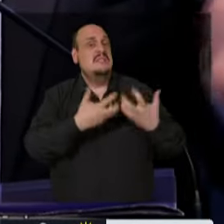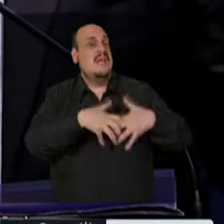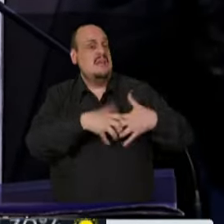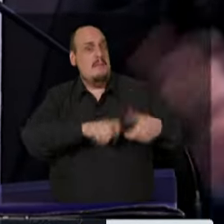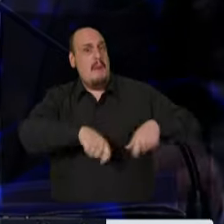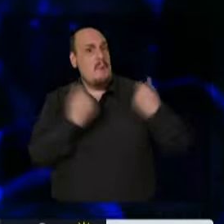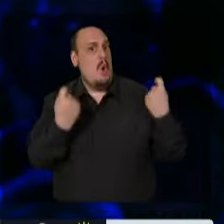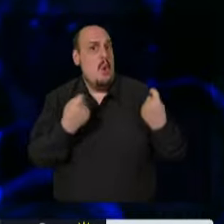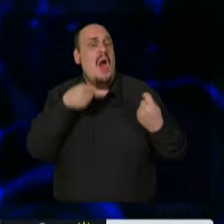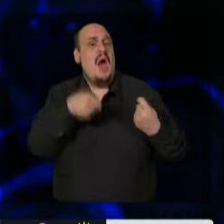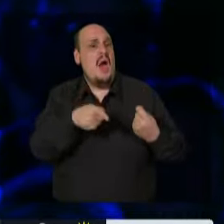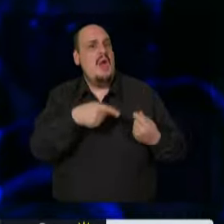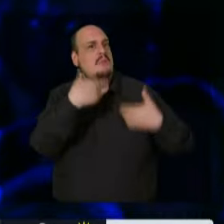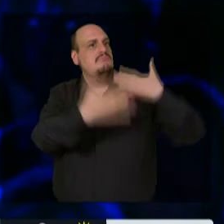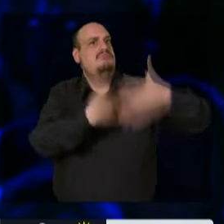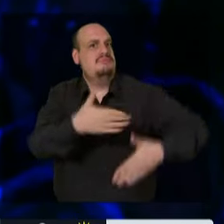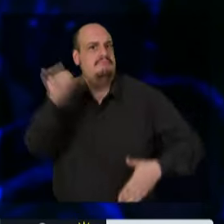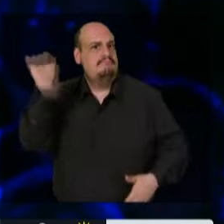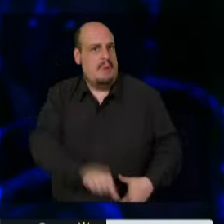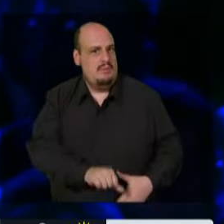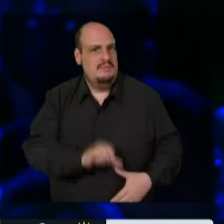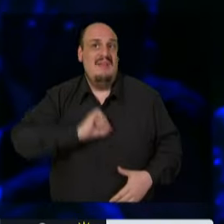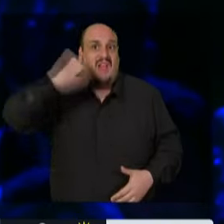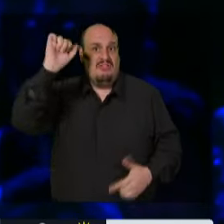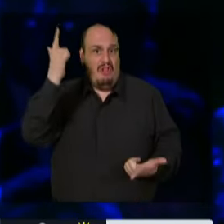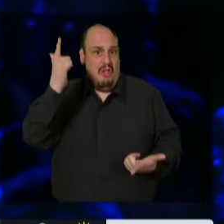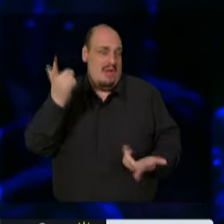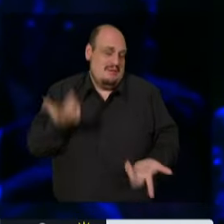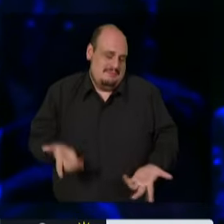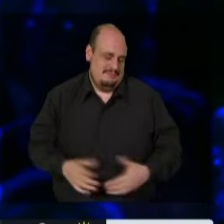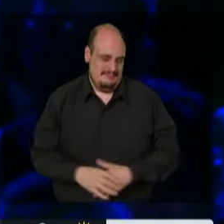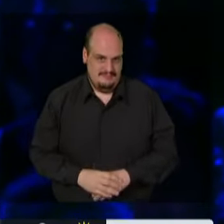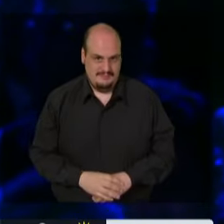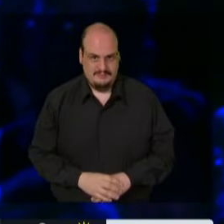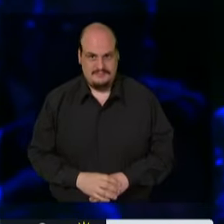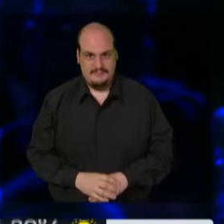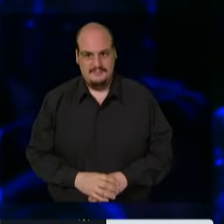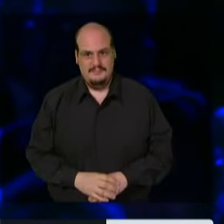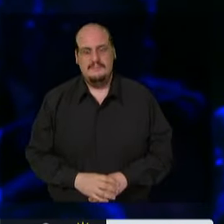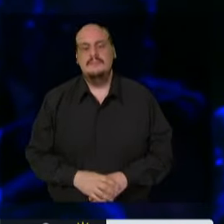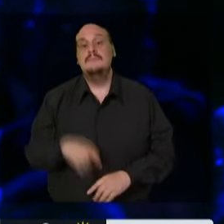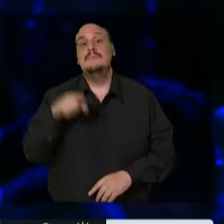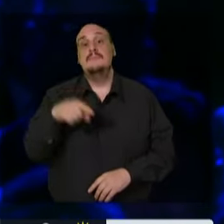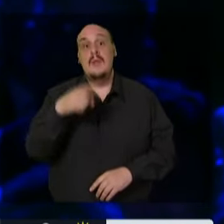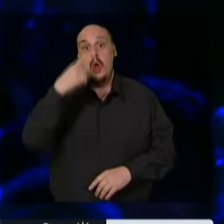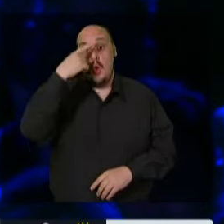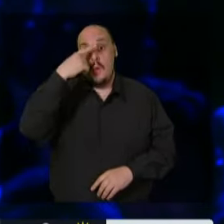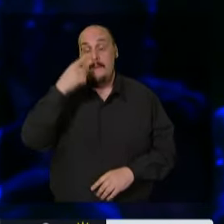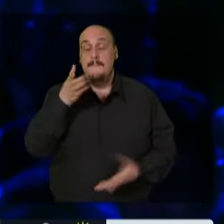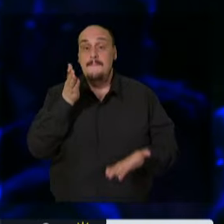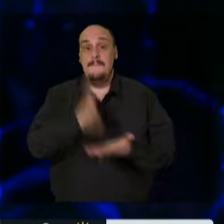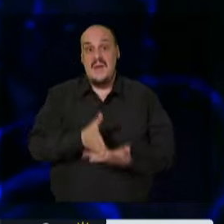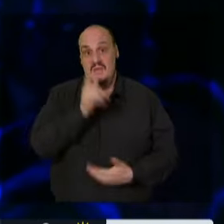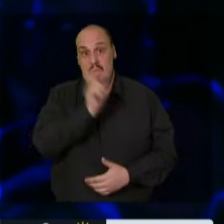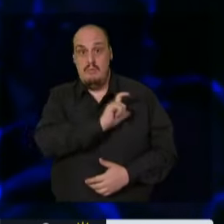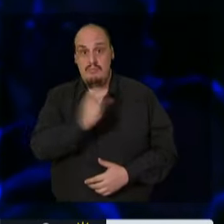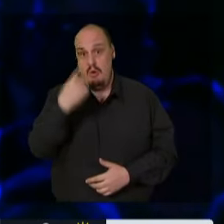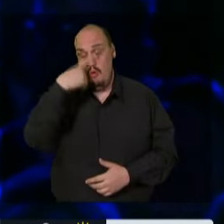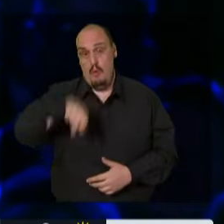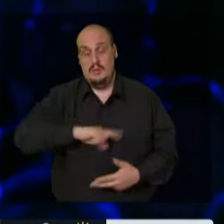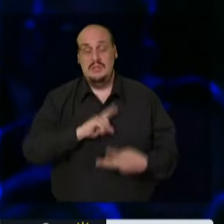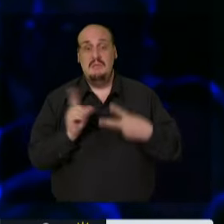tanto, es imposible crecer sin inflación. Bien. Con inflación. Vamos ahora al último de los pedidos de derecho a réplica